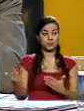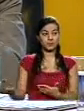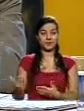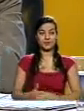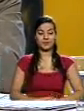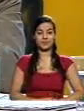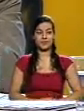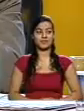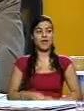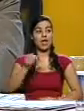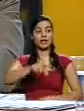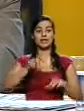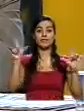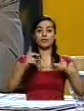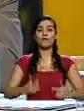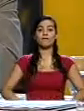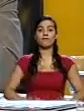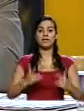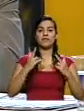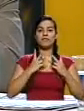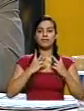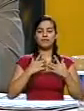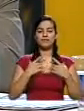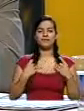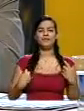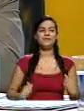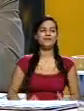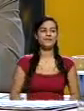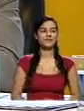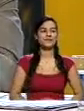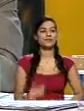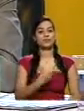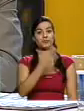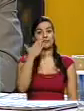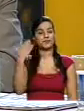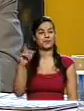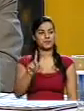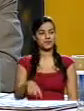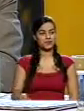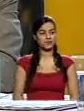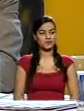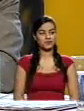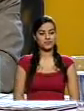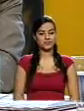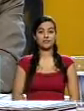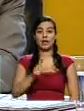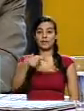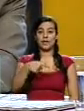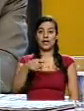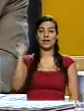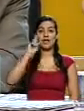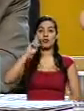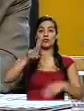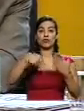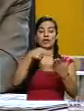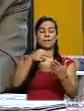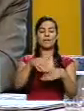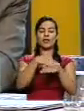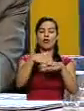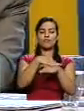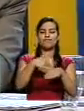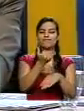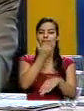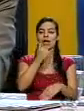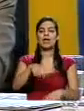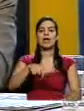desde Vive TV, pero además, fíjense ustedes, la emisora de la Asamblea Nacional también nos está